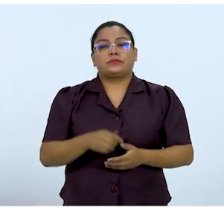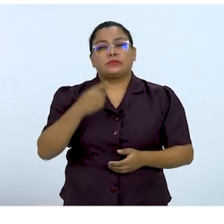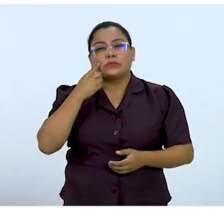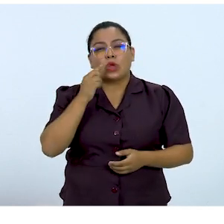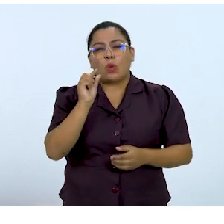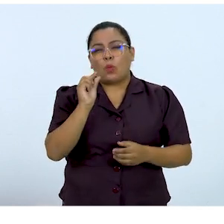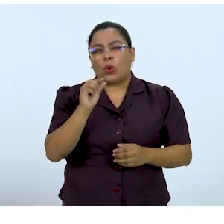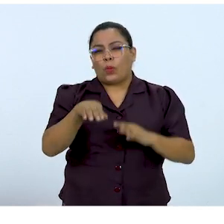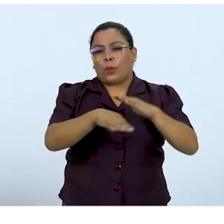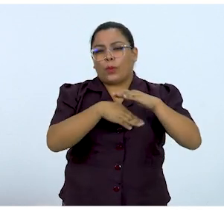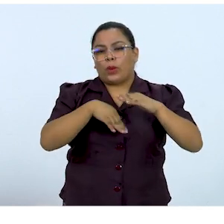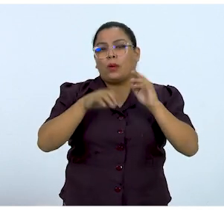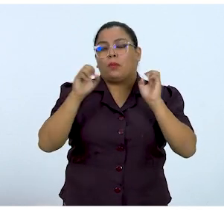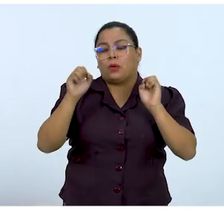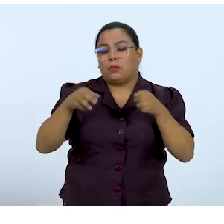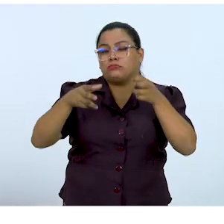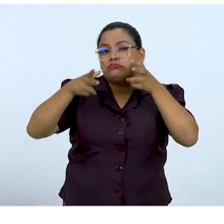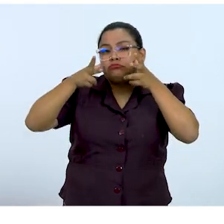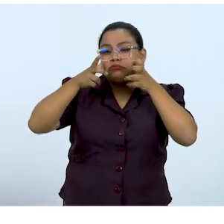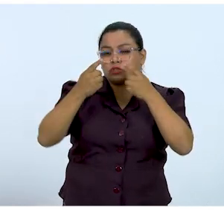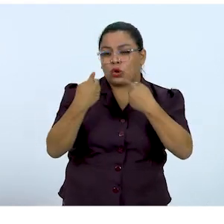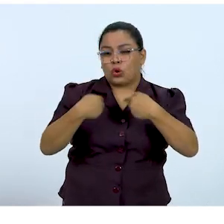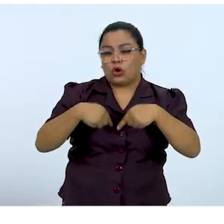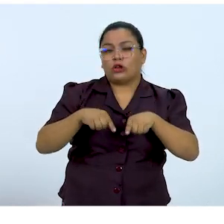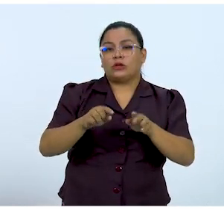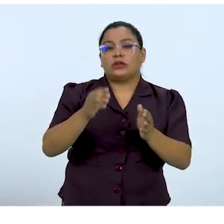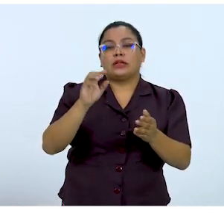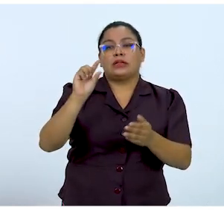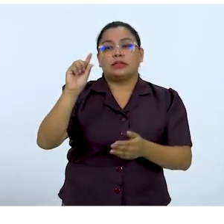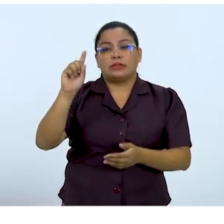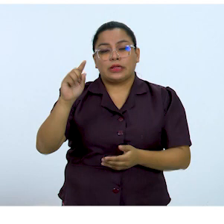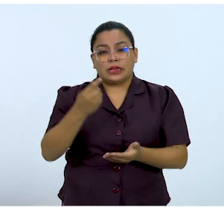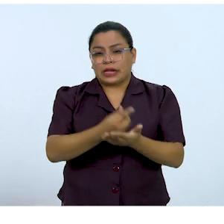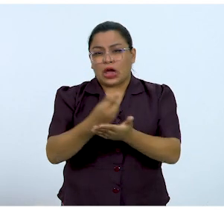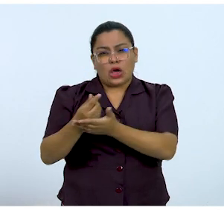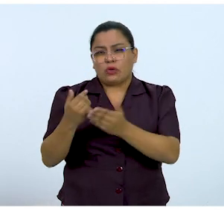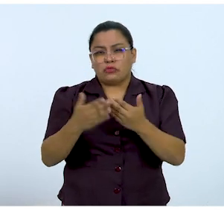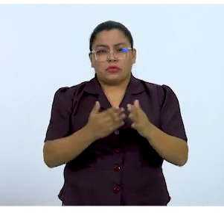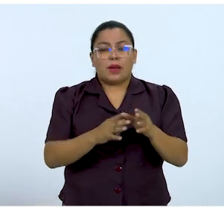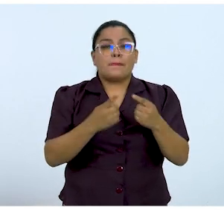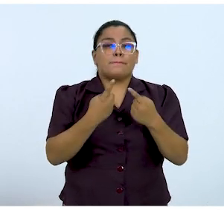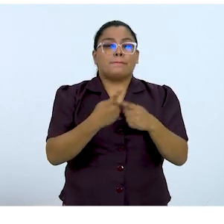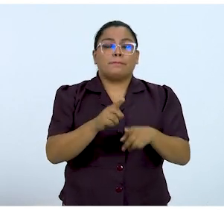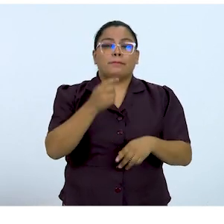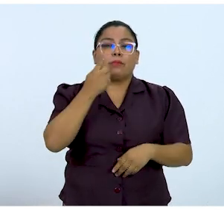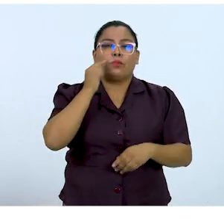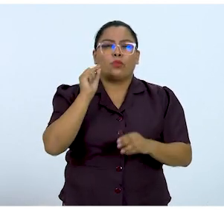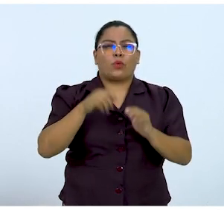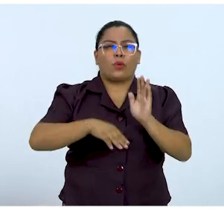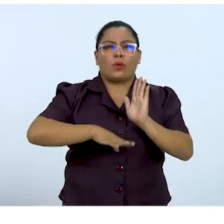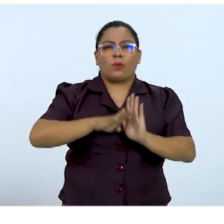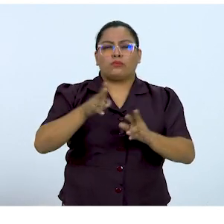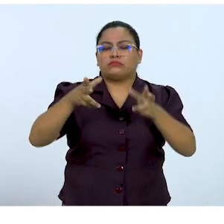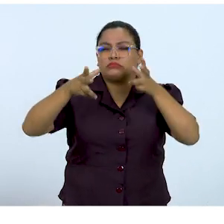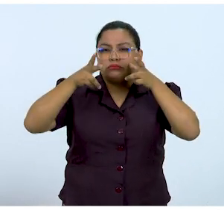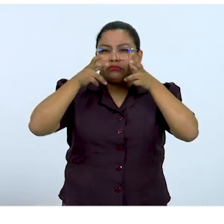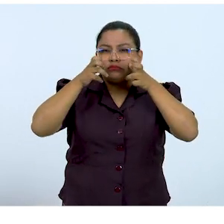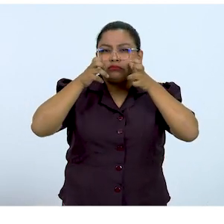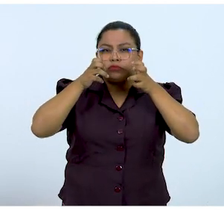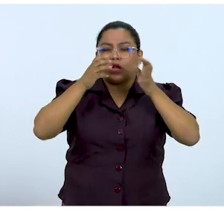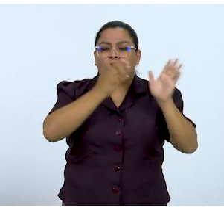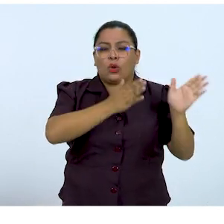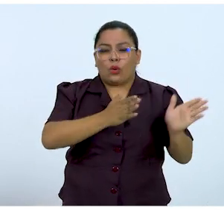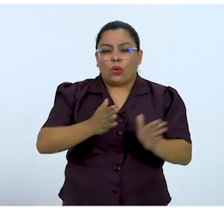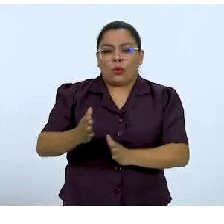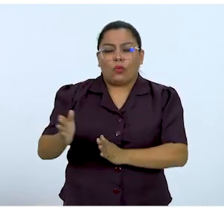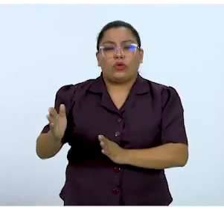un vistazo desde lejos para poder observar la secuencia entre grados. Sin embargo, podemos acercarnos un poco más y observar